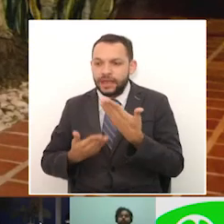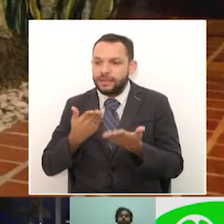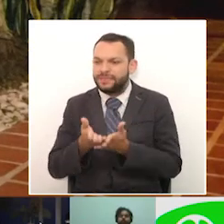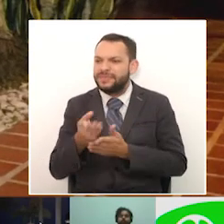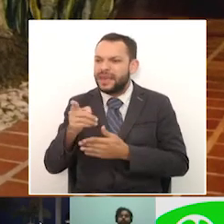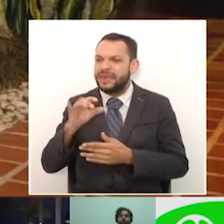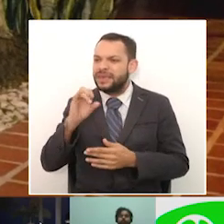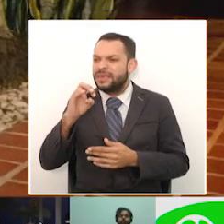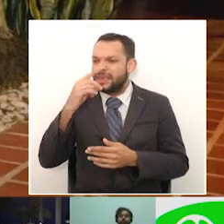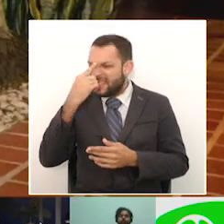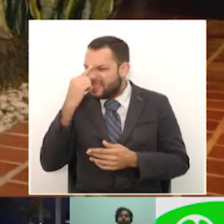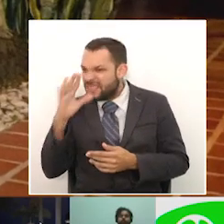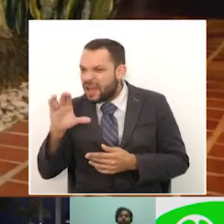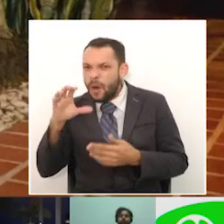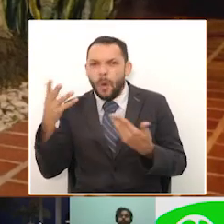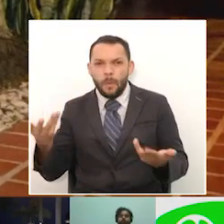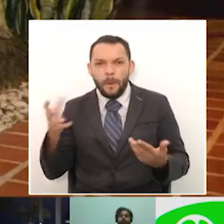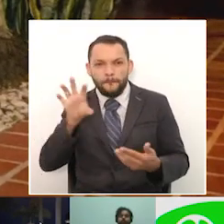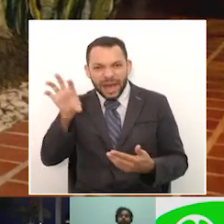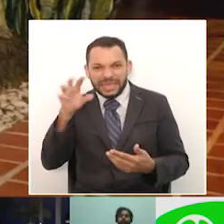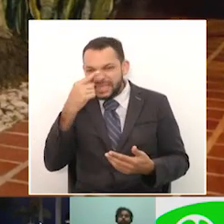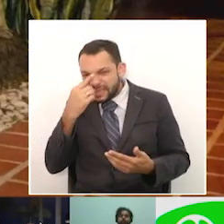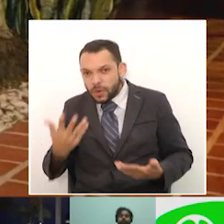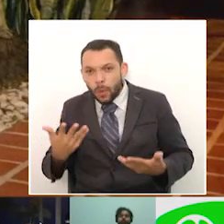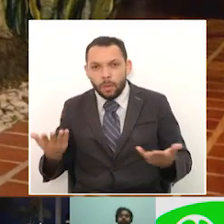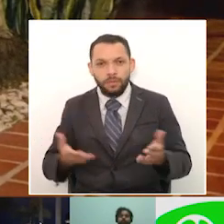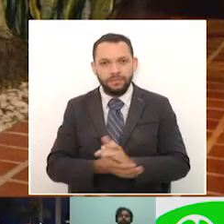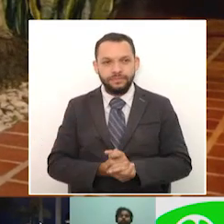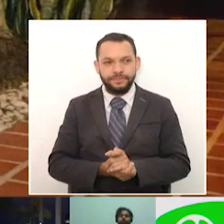India. Uttam, we want to know